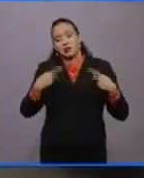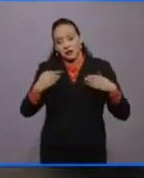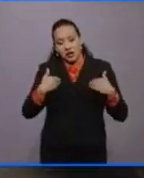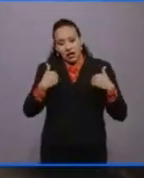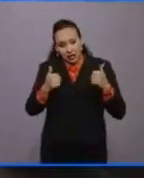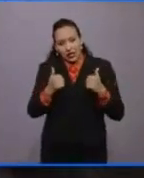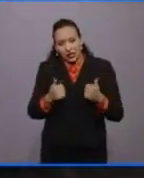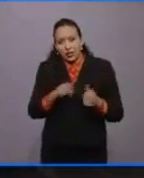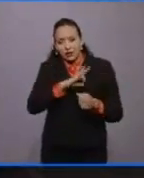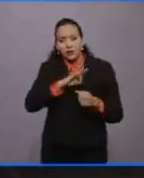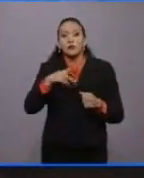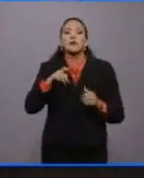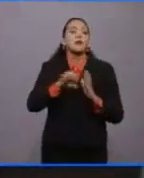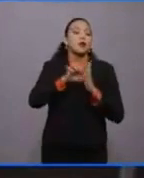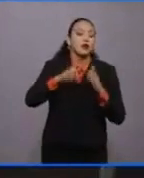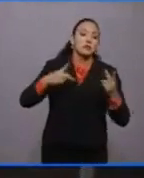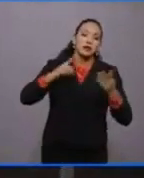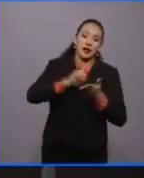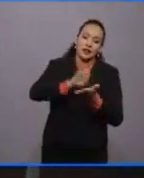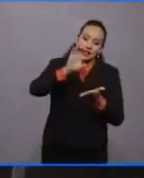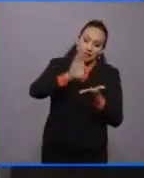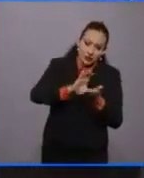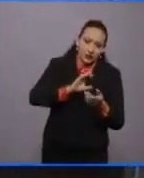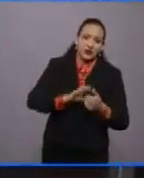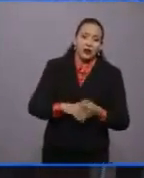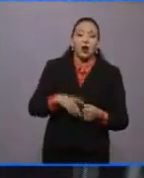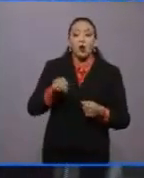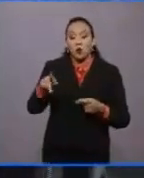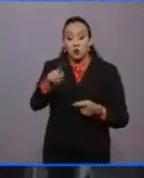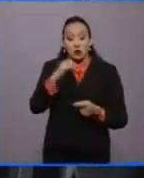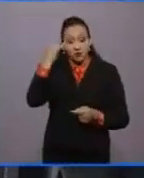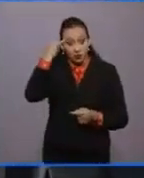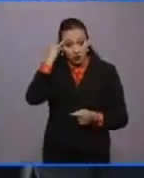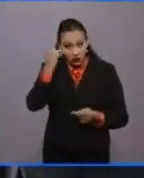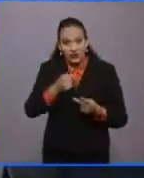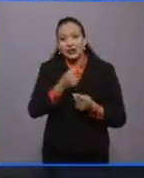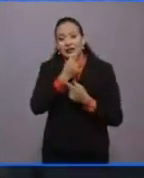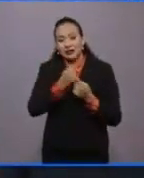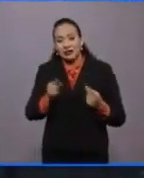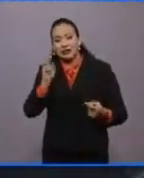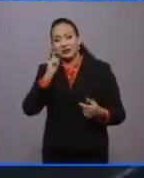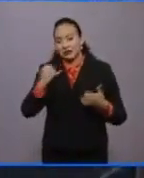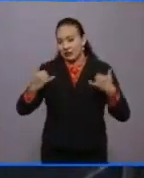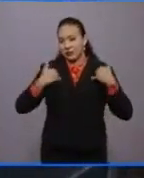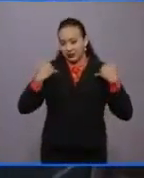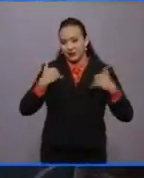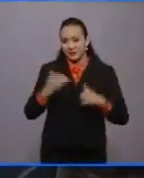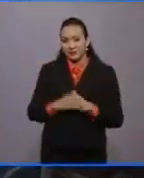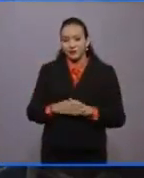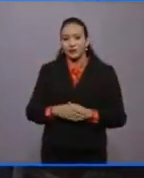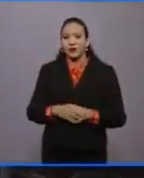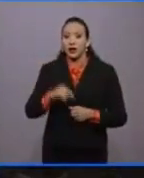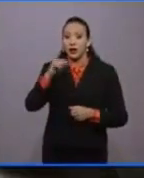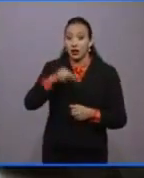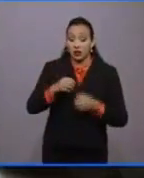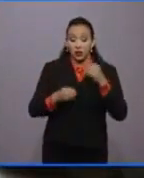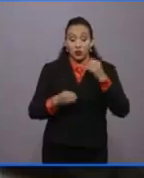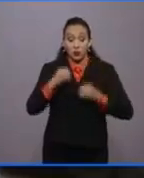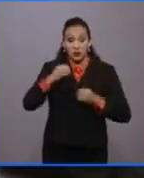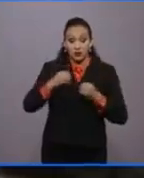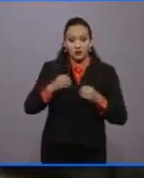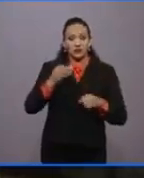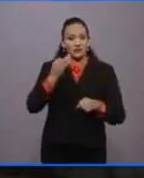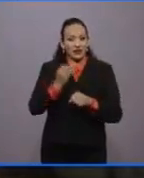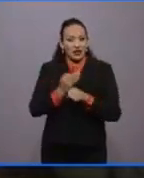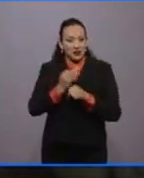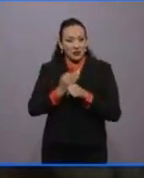atención prioritaria como personas con discapacidad, pueblos indígenas, niñas, niños y adolescentes, nuestro sistema de justicia aún